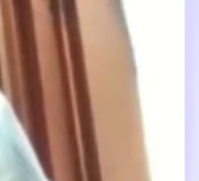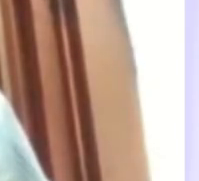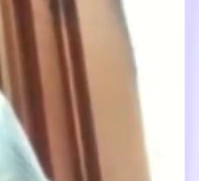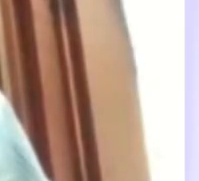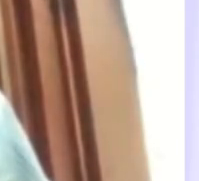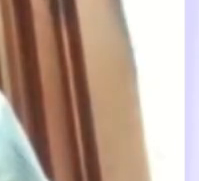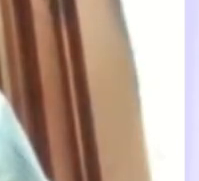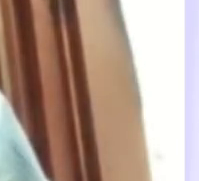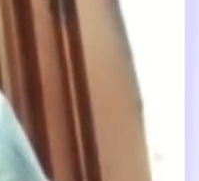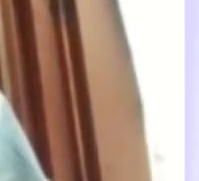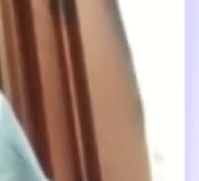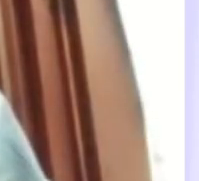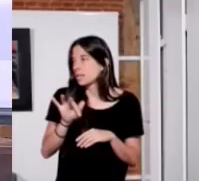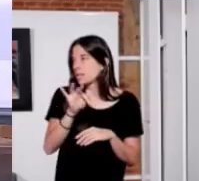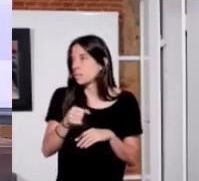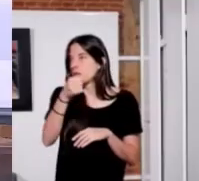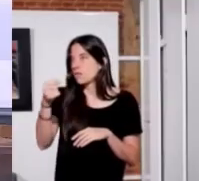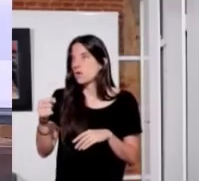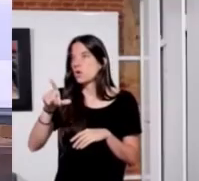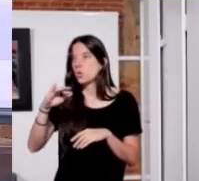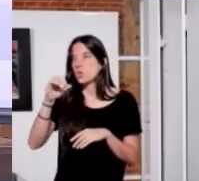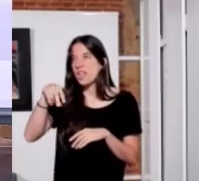Muchísimas gracias, Jalo.